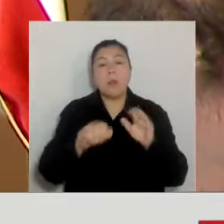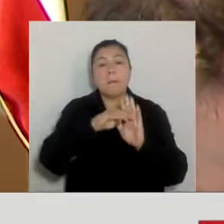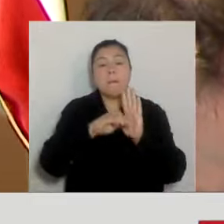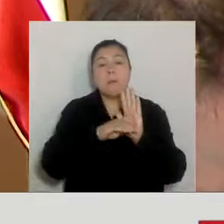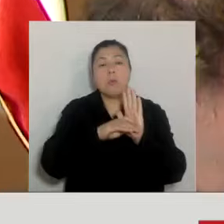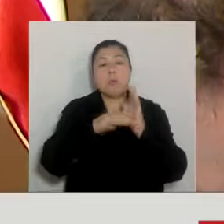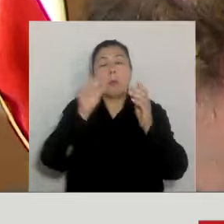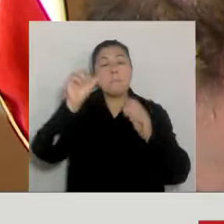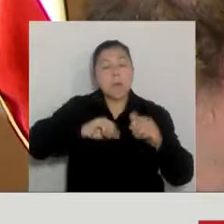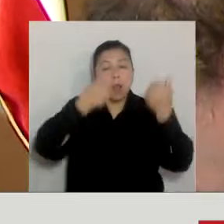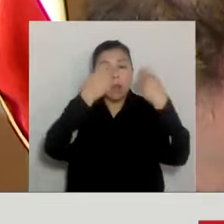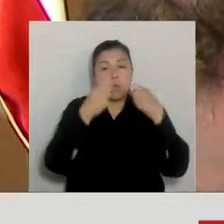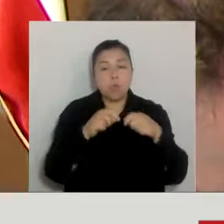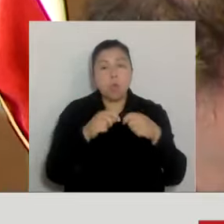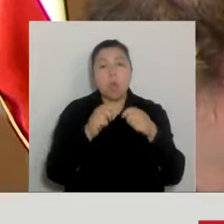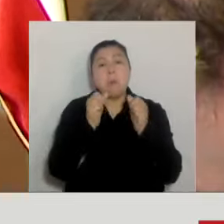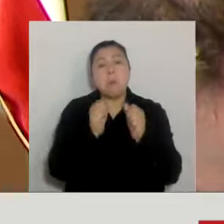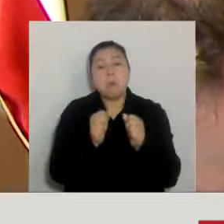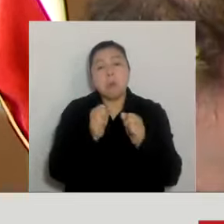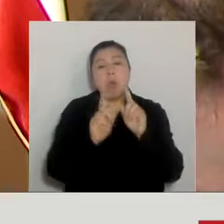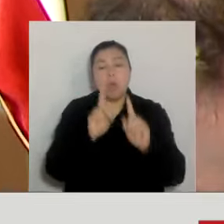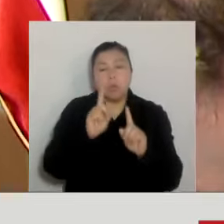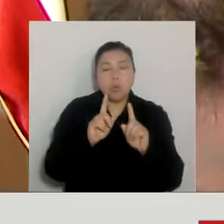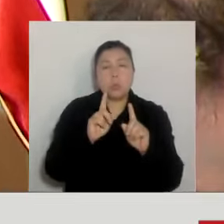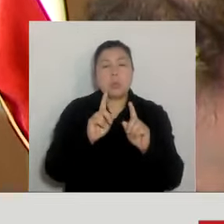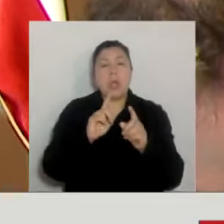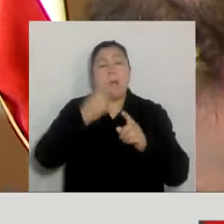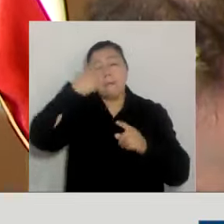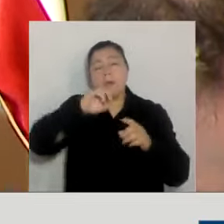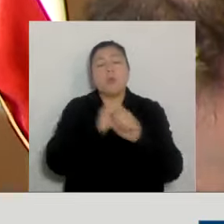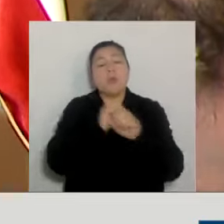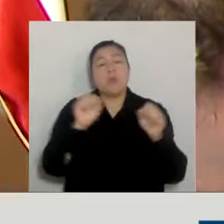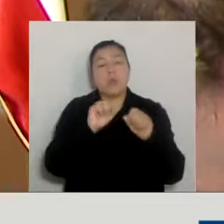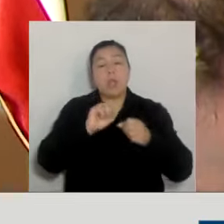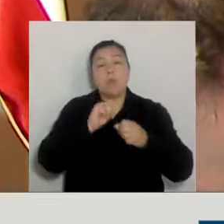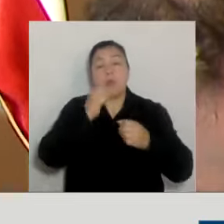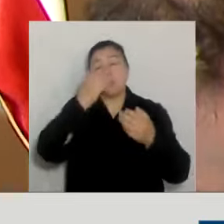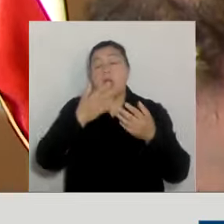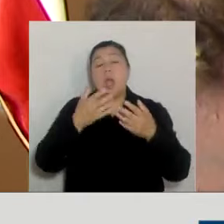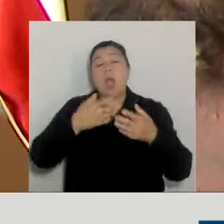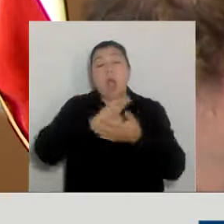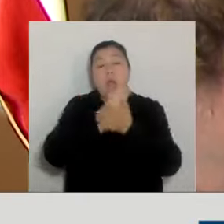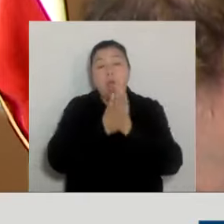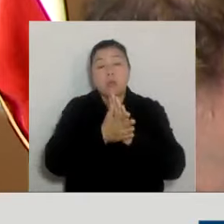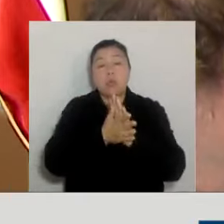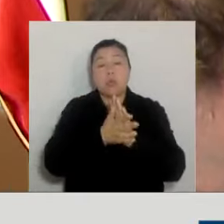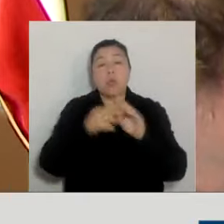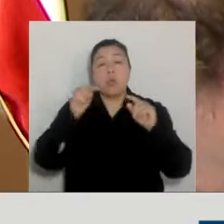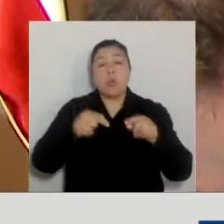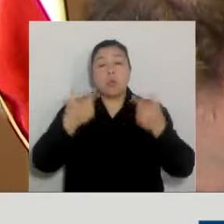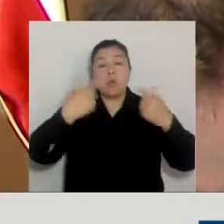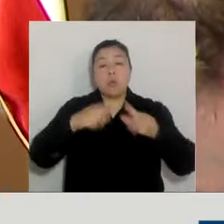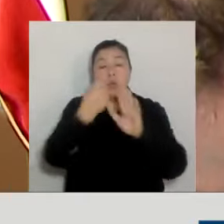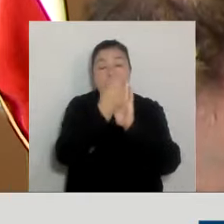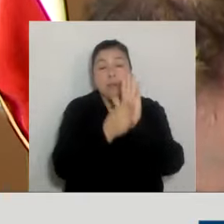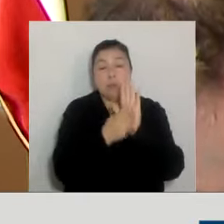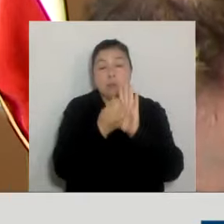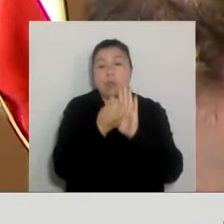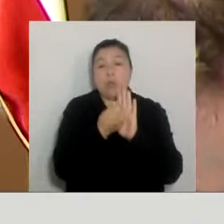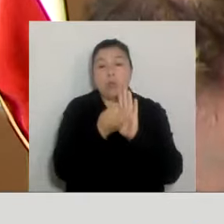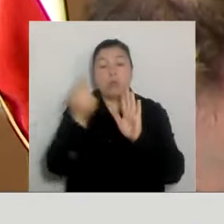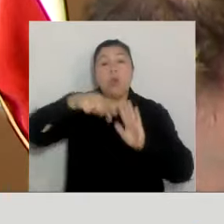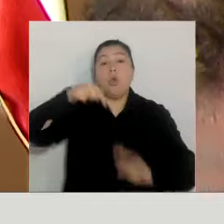parcialmente podemos detectar algunas cosas pero no tenemos la capacidad para hacerle frente a un monstruo como es la dirección de presupuesto hoy